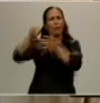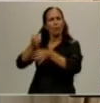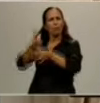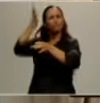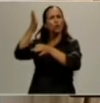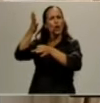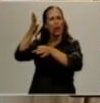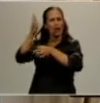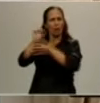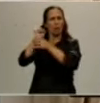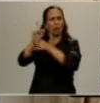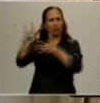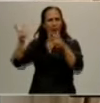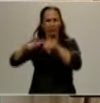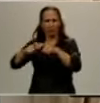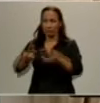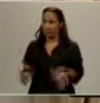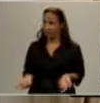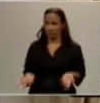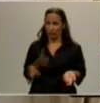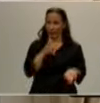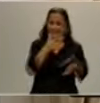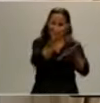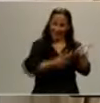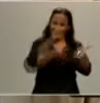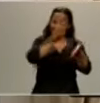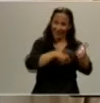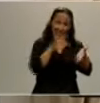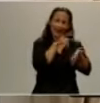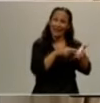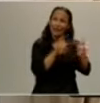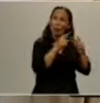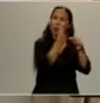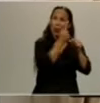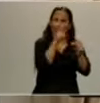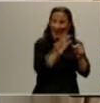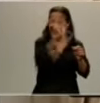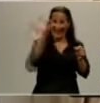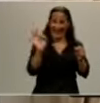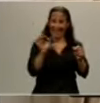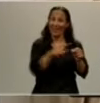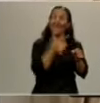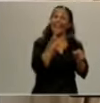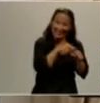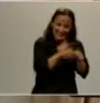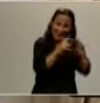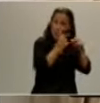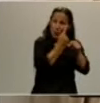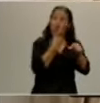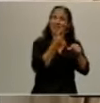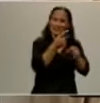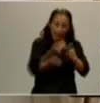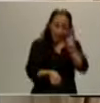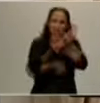han leído el artículo primero del memorándum de entendimiento que establece la constitución de una comisión de